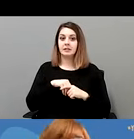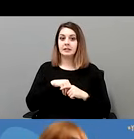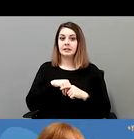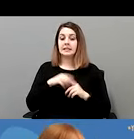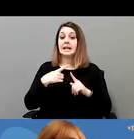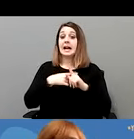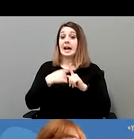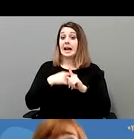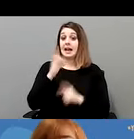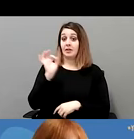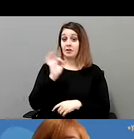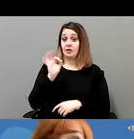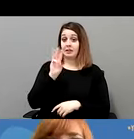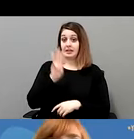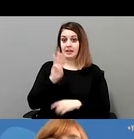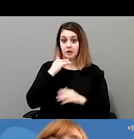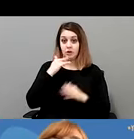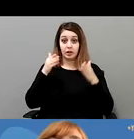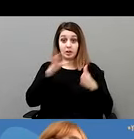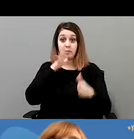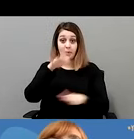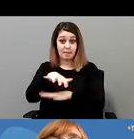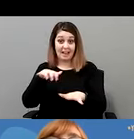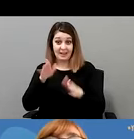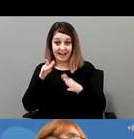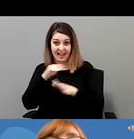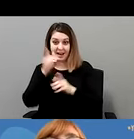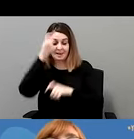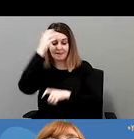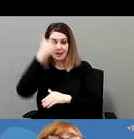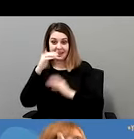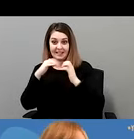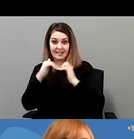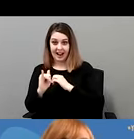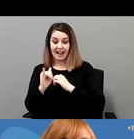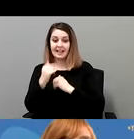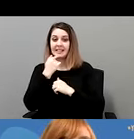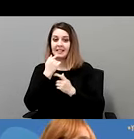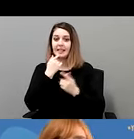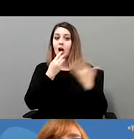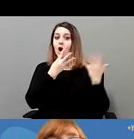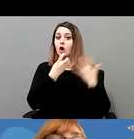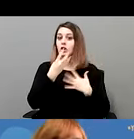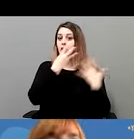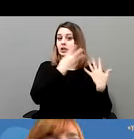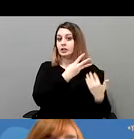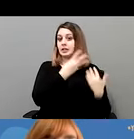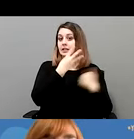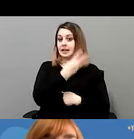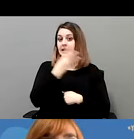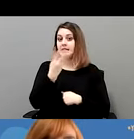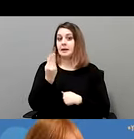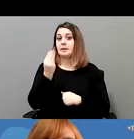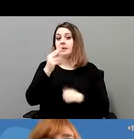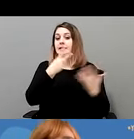del grado 3, que es donde yo me centro, porque ahí es donde estáis la mayoría de las personas con parálisis cerebral, dice esos 833 euros más